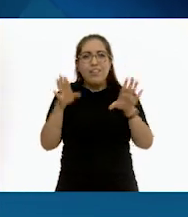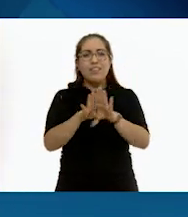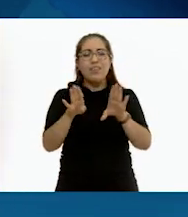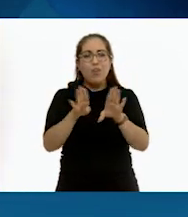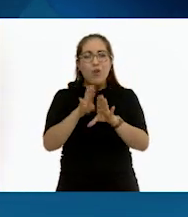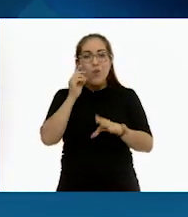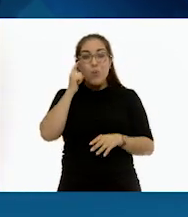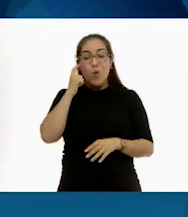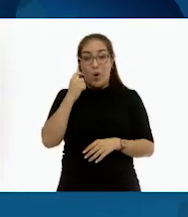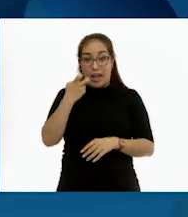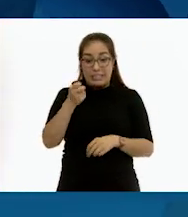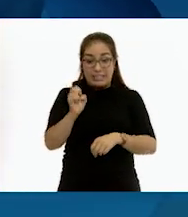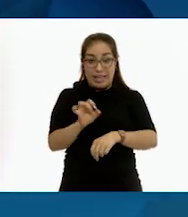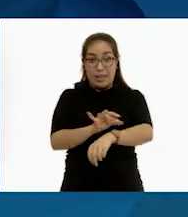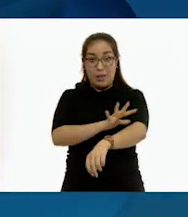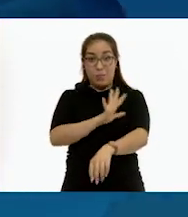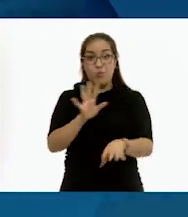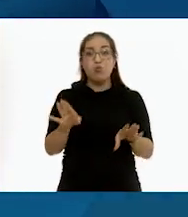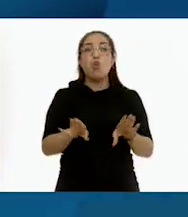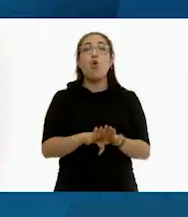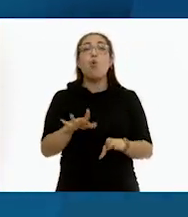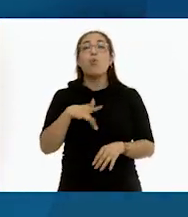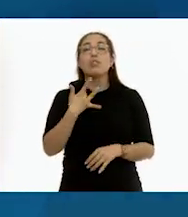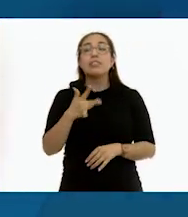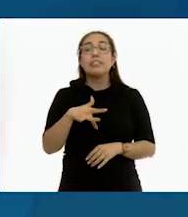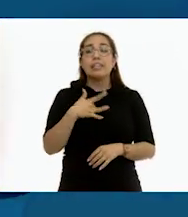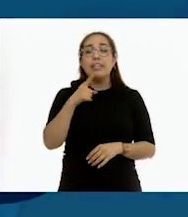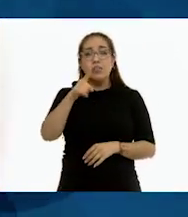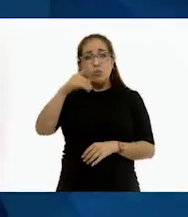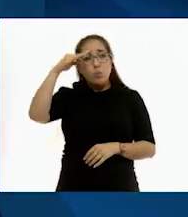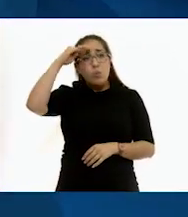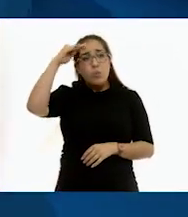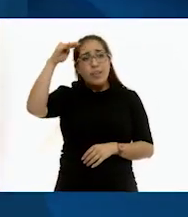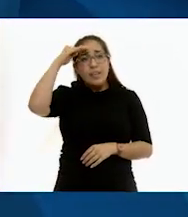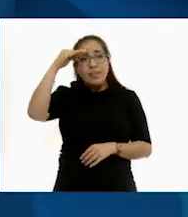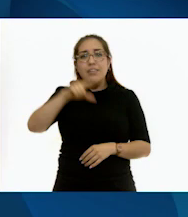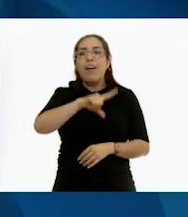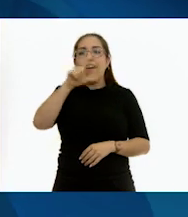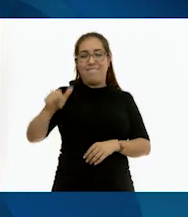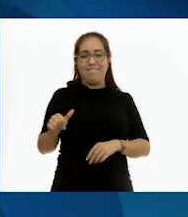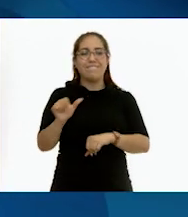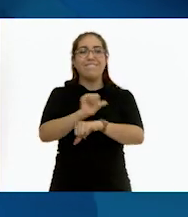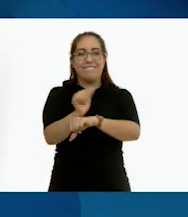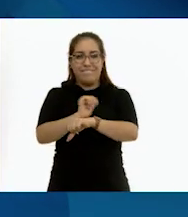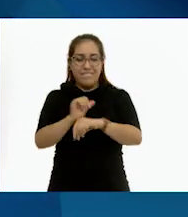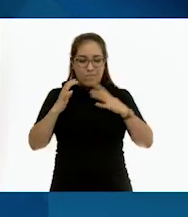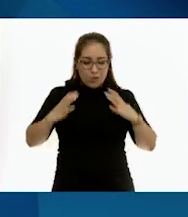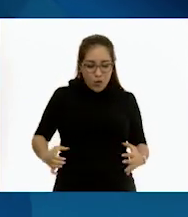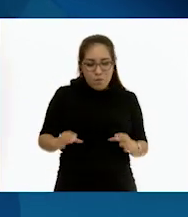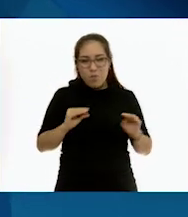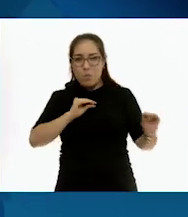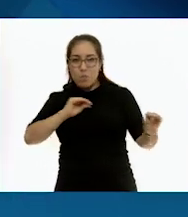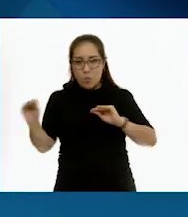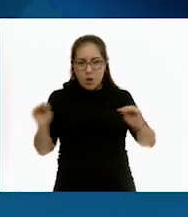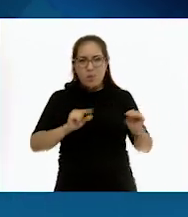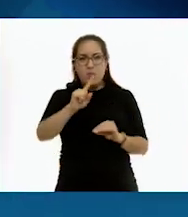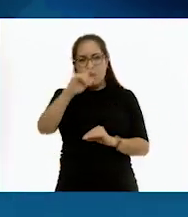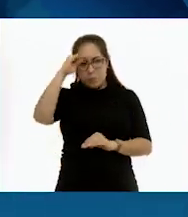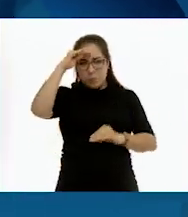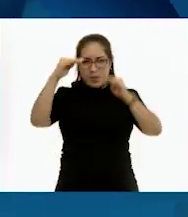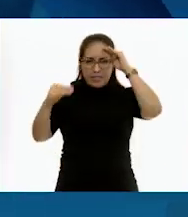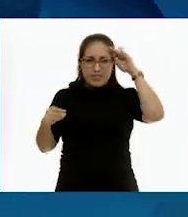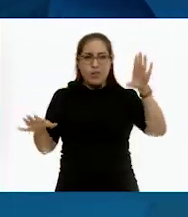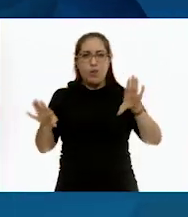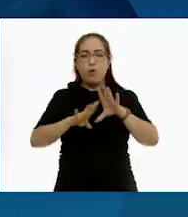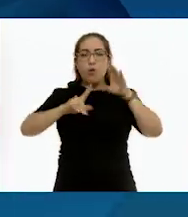que causan esa emoción. Siéntela y piénsala. Luego actúala. Mueve tu cuerpo y haz los gestos que consideres